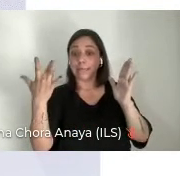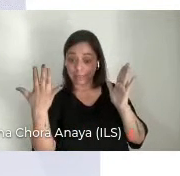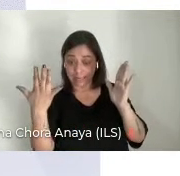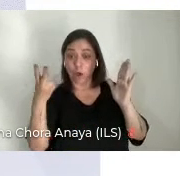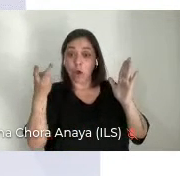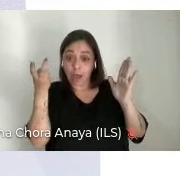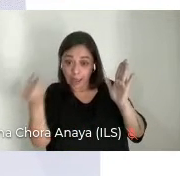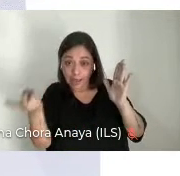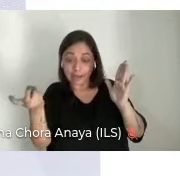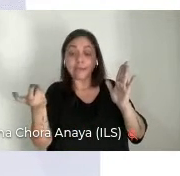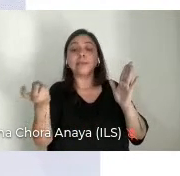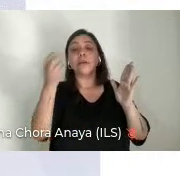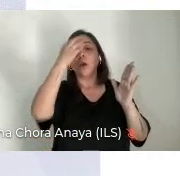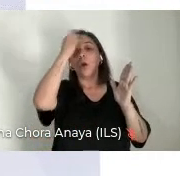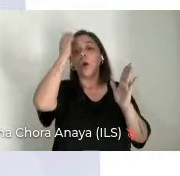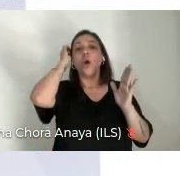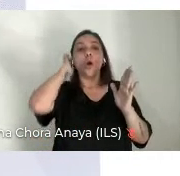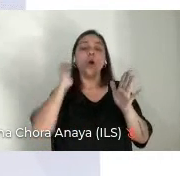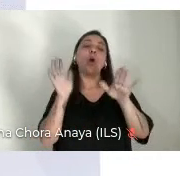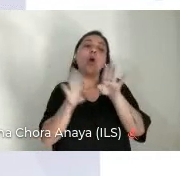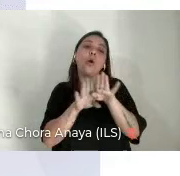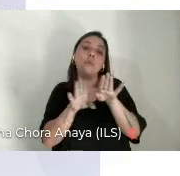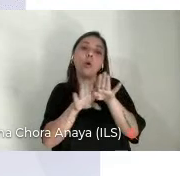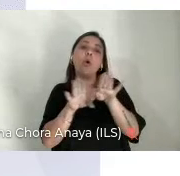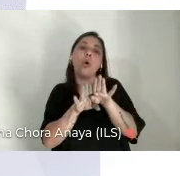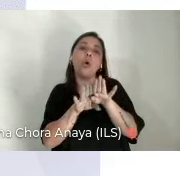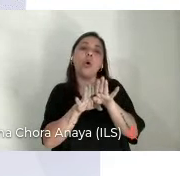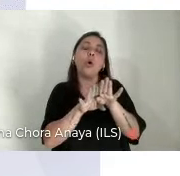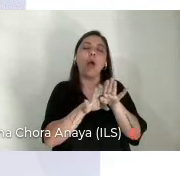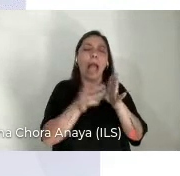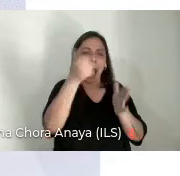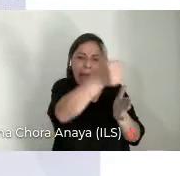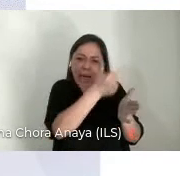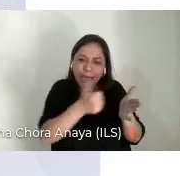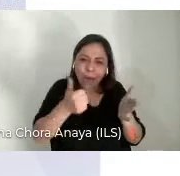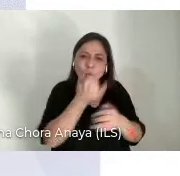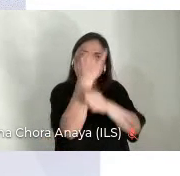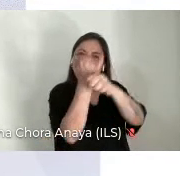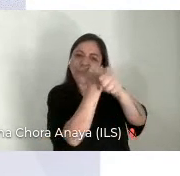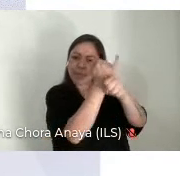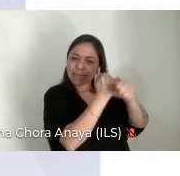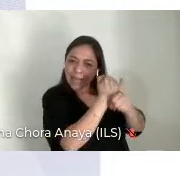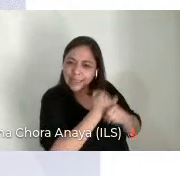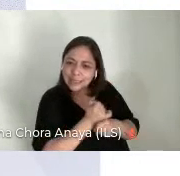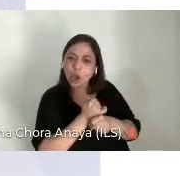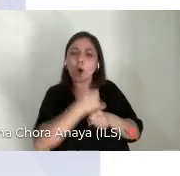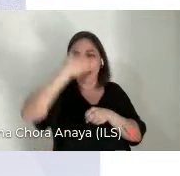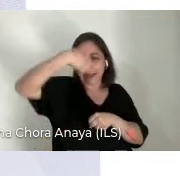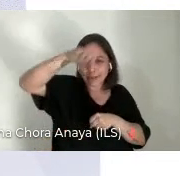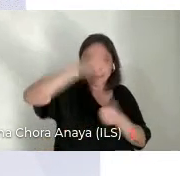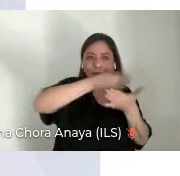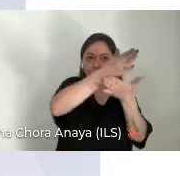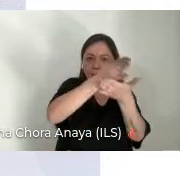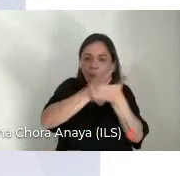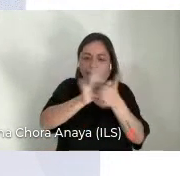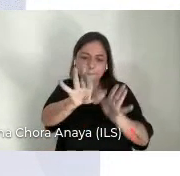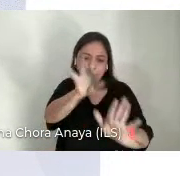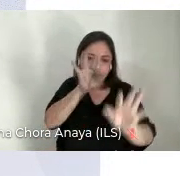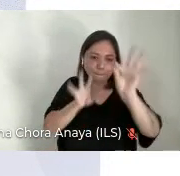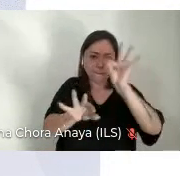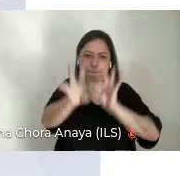través de, digamos, unos pilares que se lograron reunir de todas esas investigaciones y trabajo de campo, a unos talleres zonales donde el